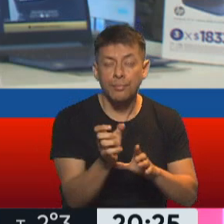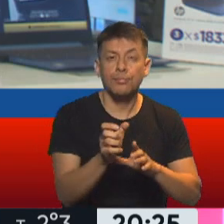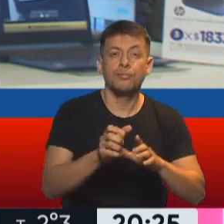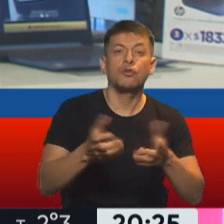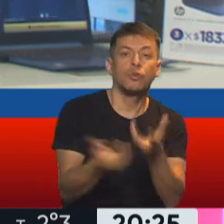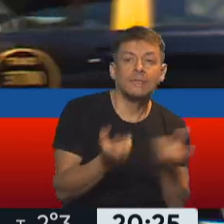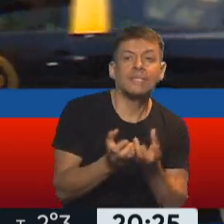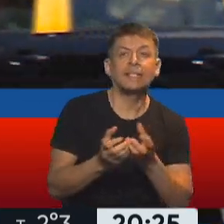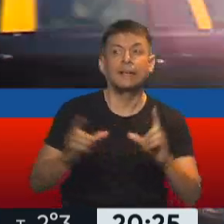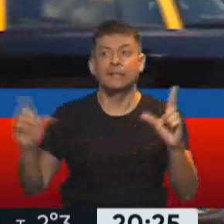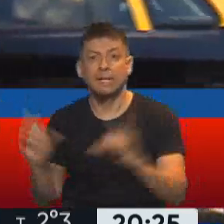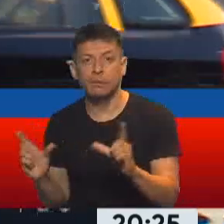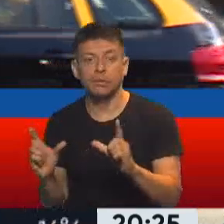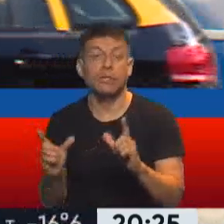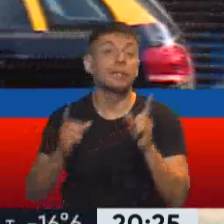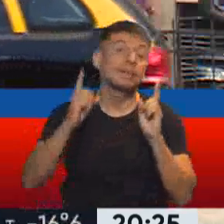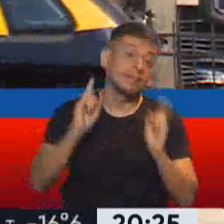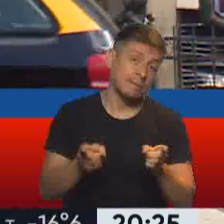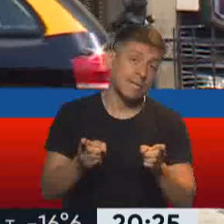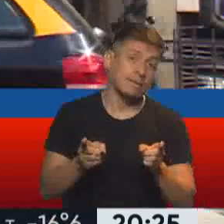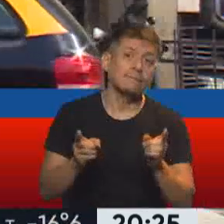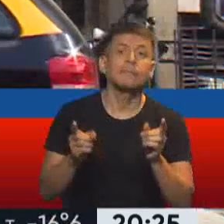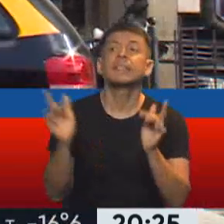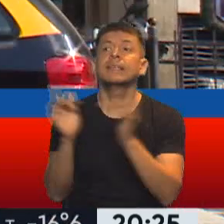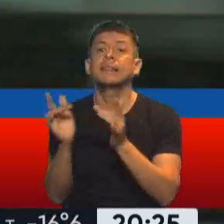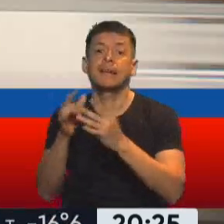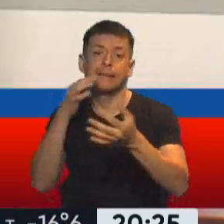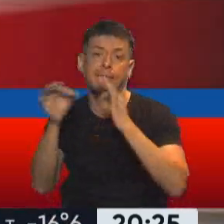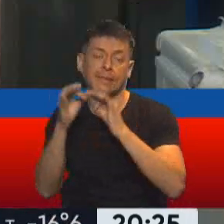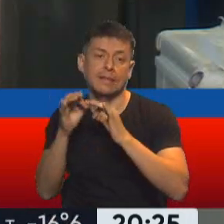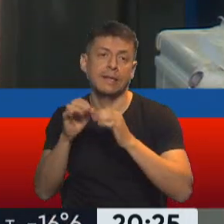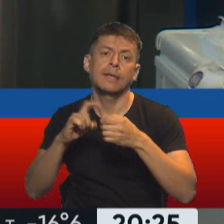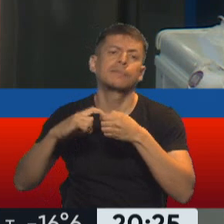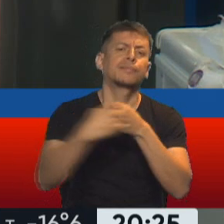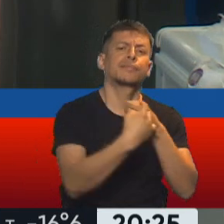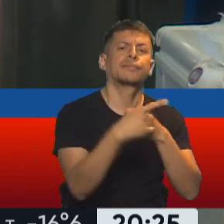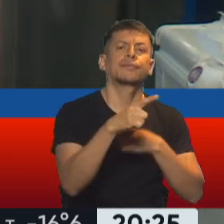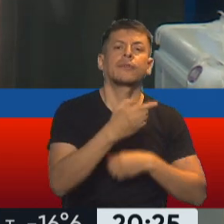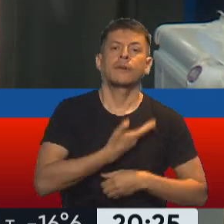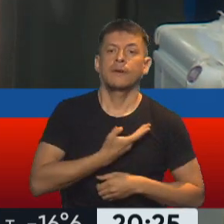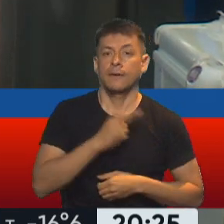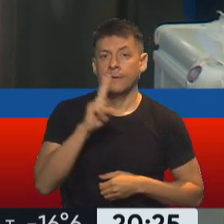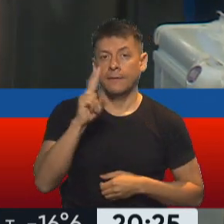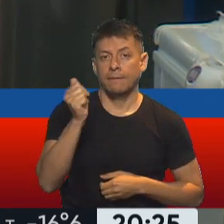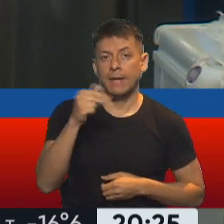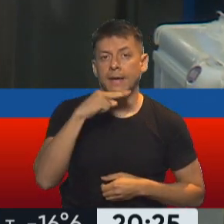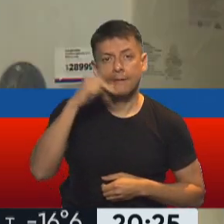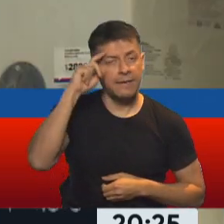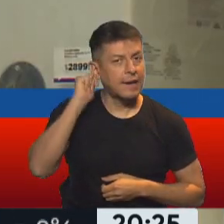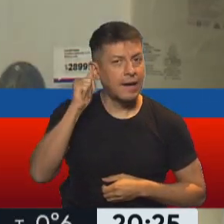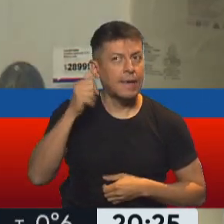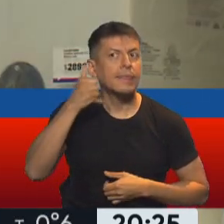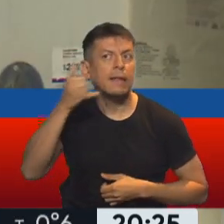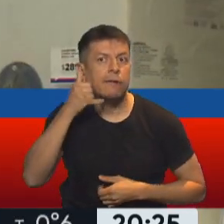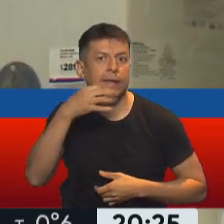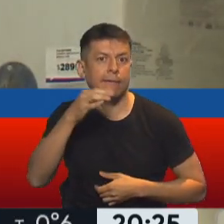electrónica, televisores. También aplica a la venta online y a todos los canales que tiene Frávega. Ventas telefónicas, las tiendas. El programa